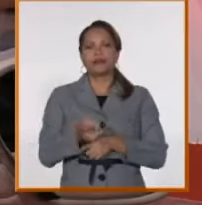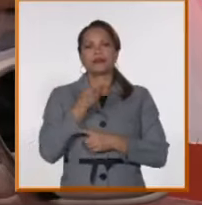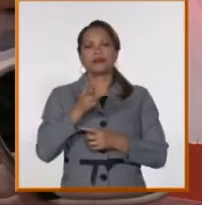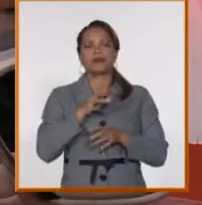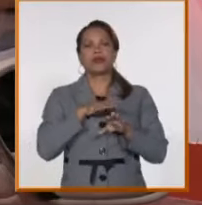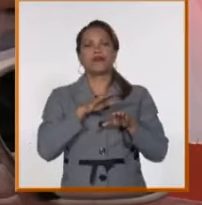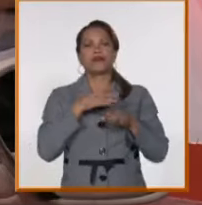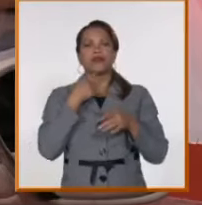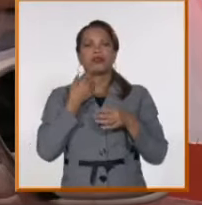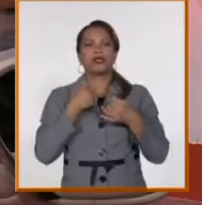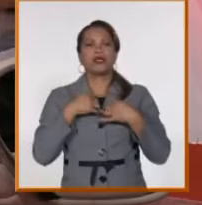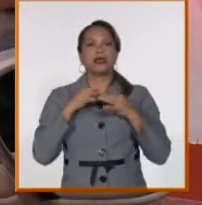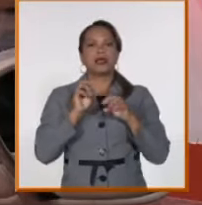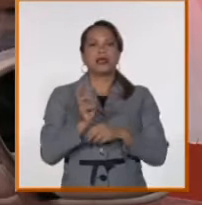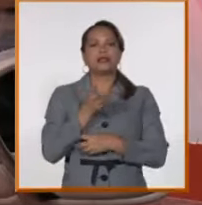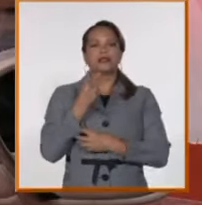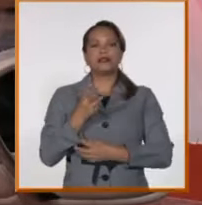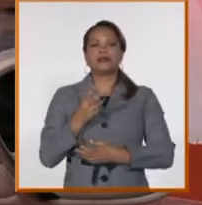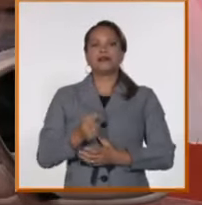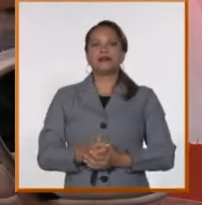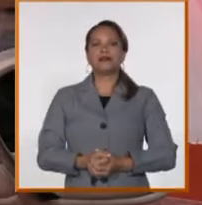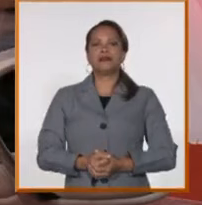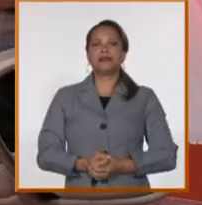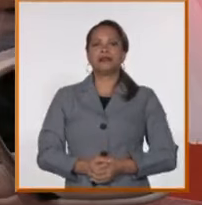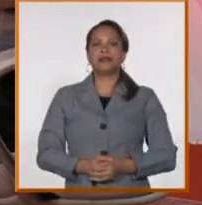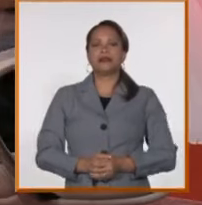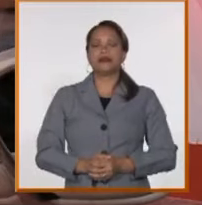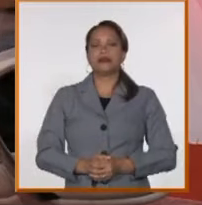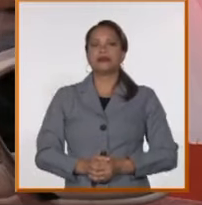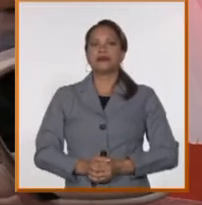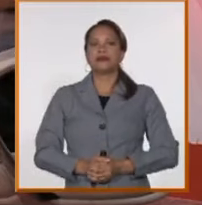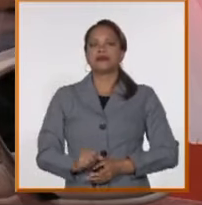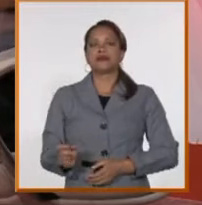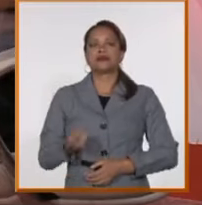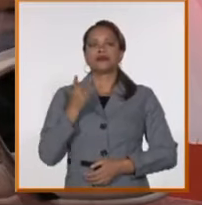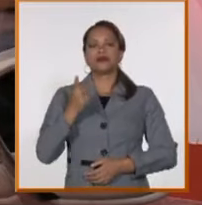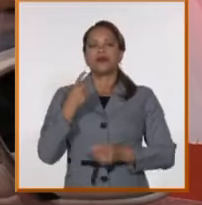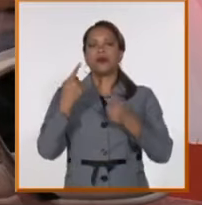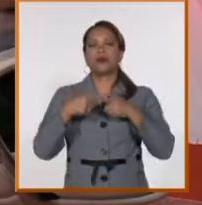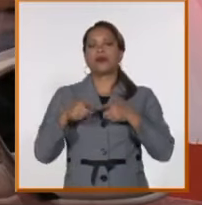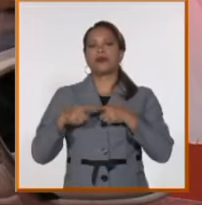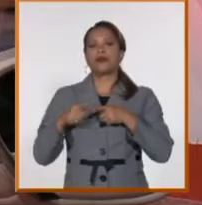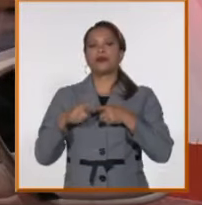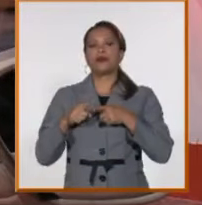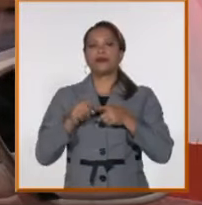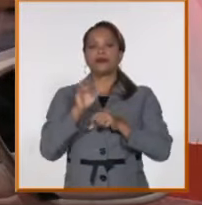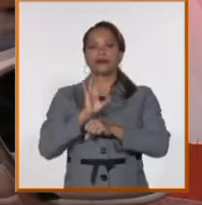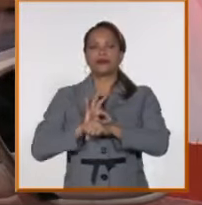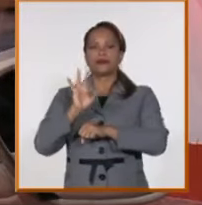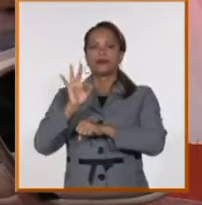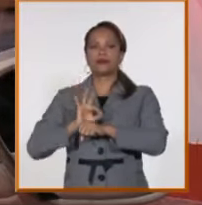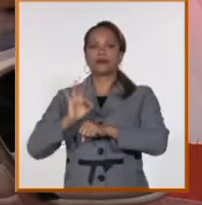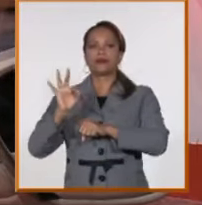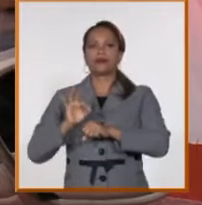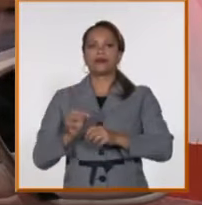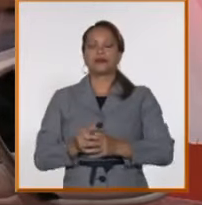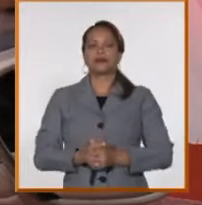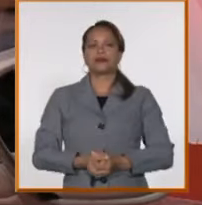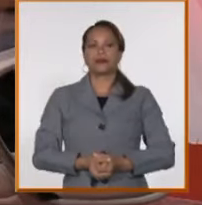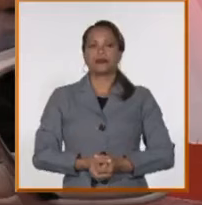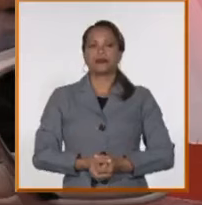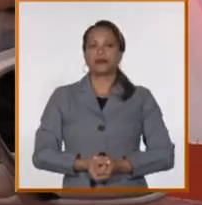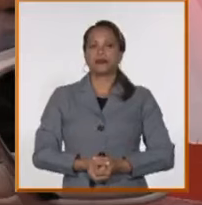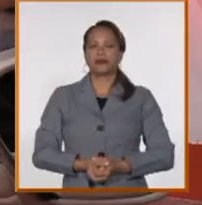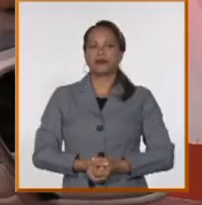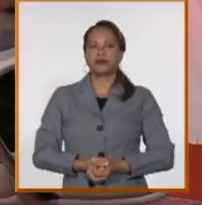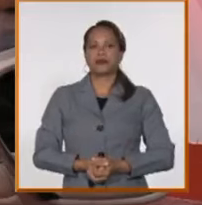tenerías y pieles que se dedican a la a industria tenera dos de productos higiénico sanitario que es matiza y arti en la zona